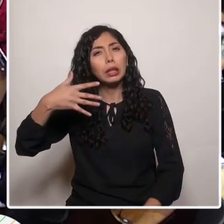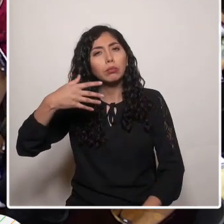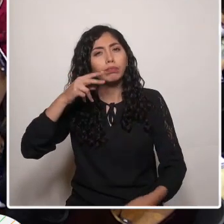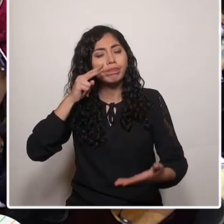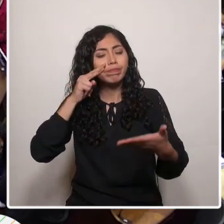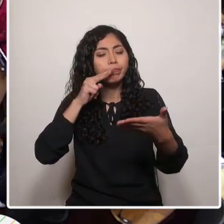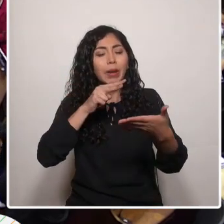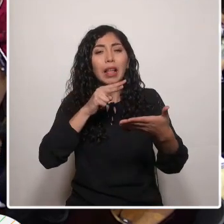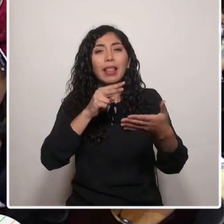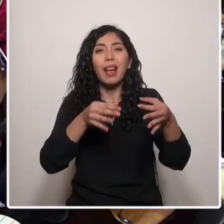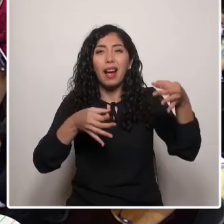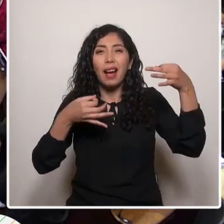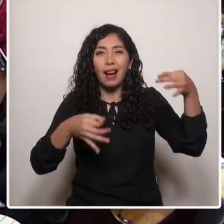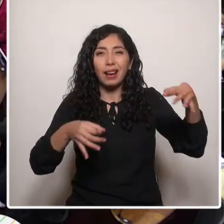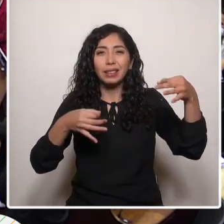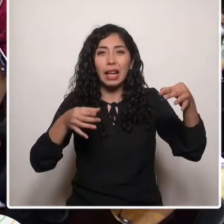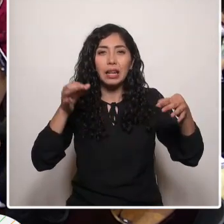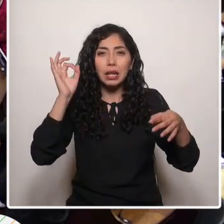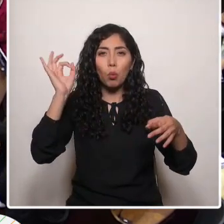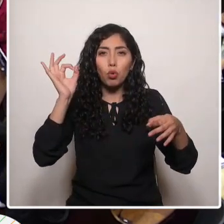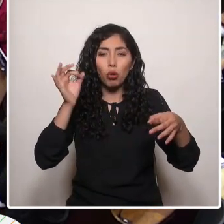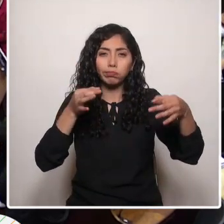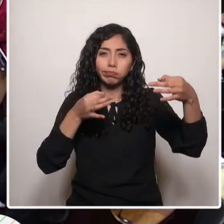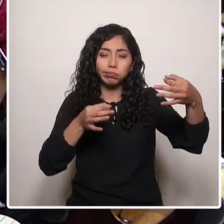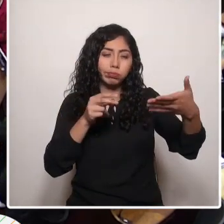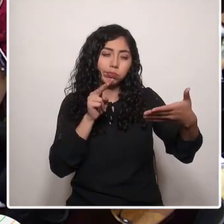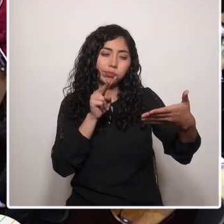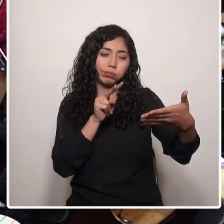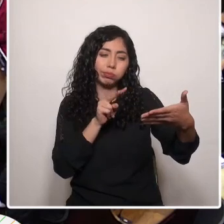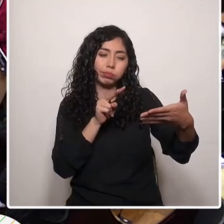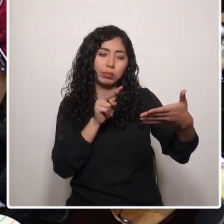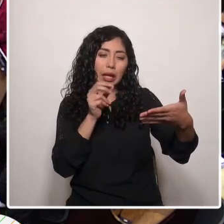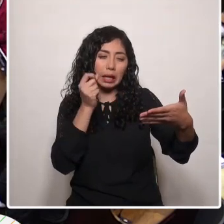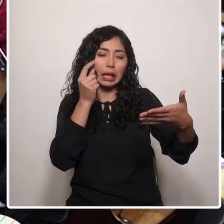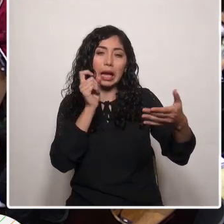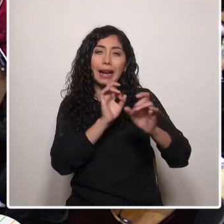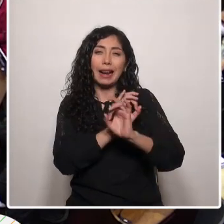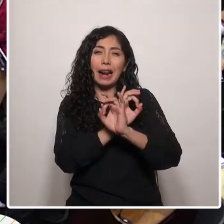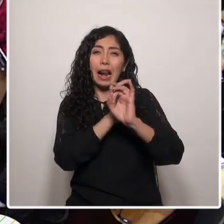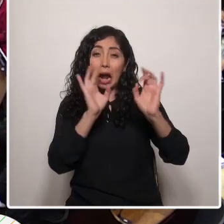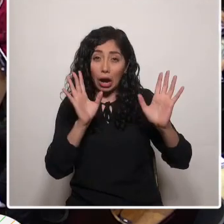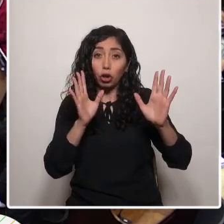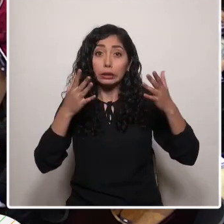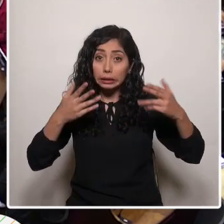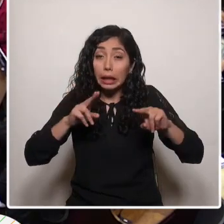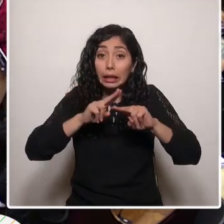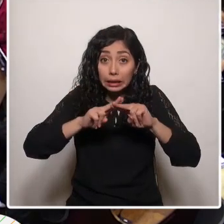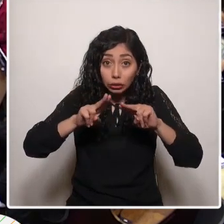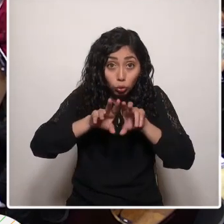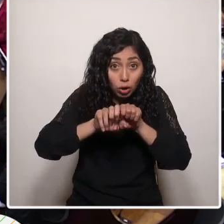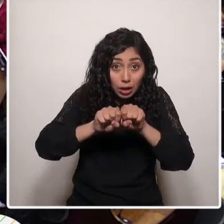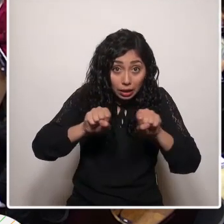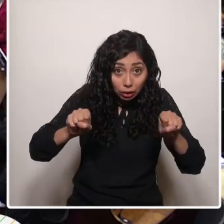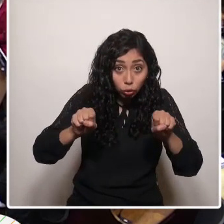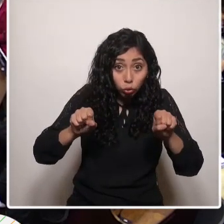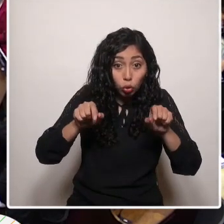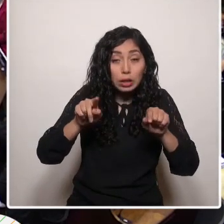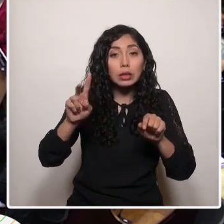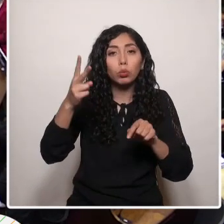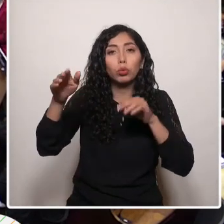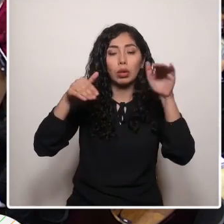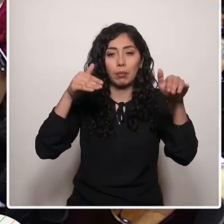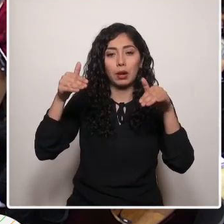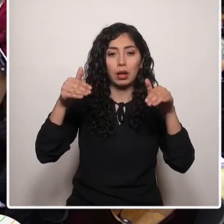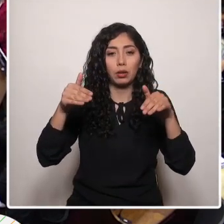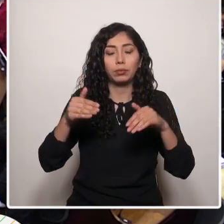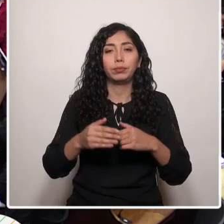del Pleno. Efectivamente, para saber con certeza si se hizo o no se hizo ese llamado, porque no sacamos nada con avanzar